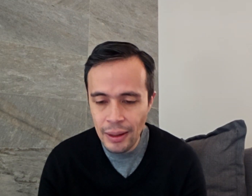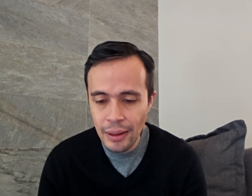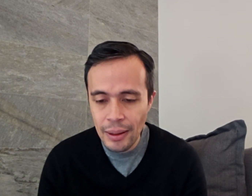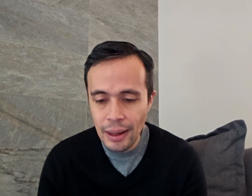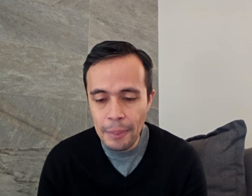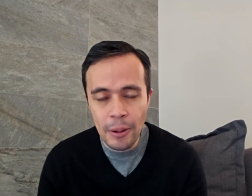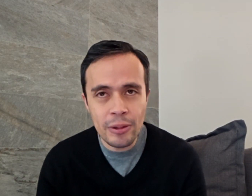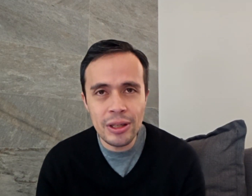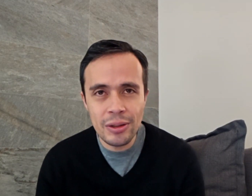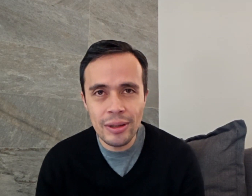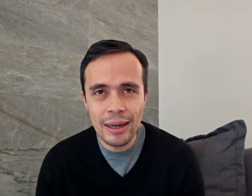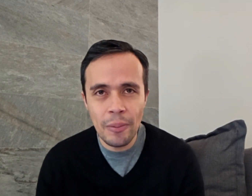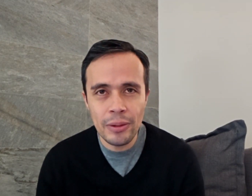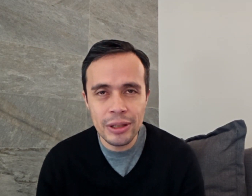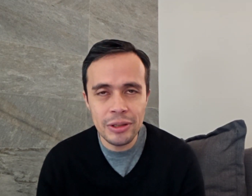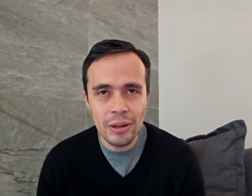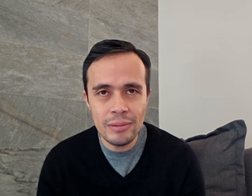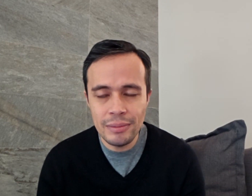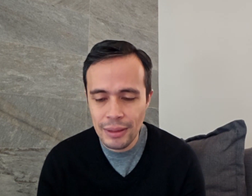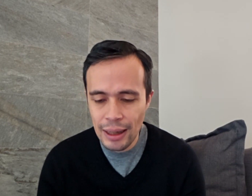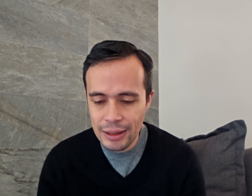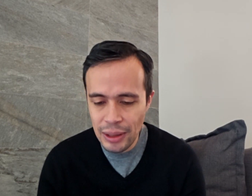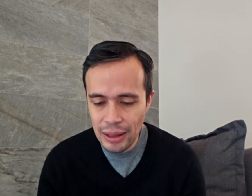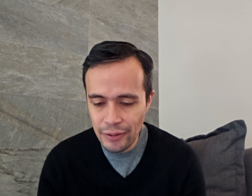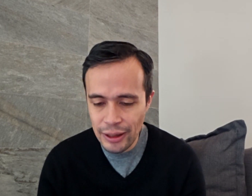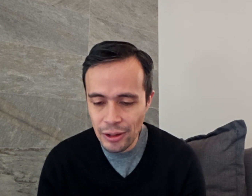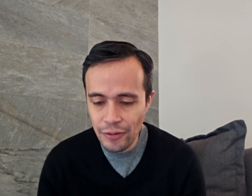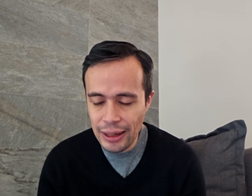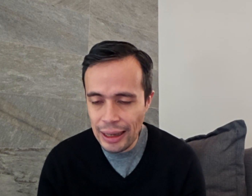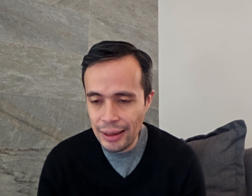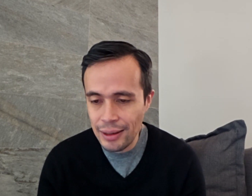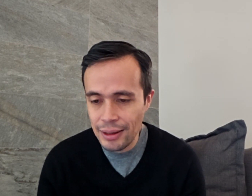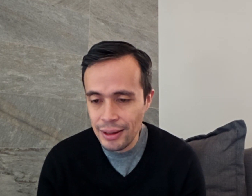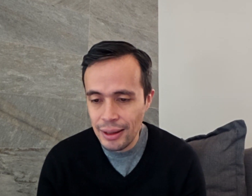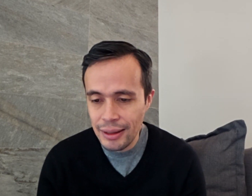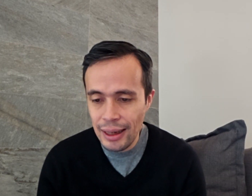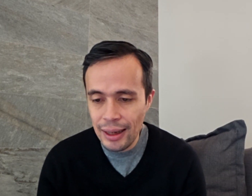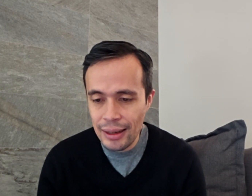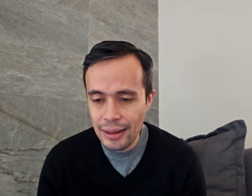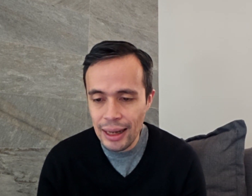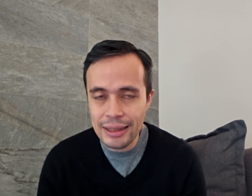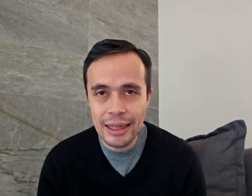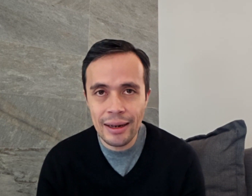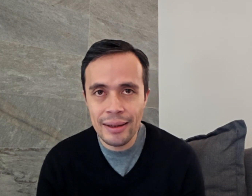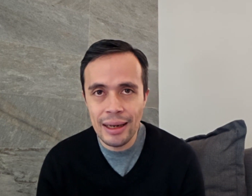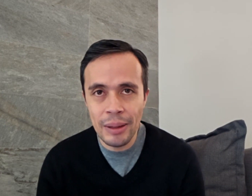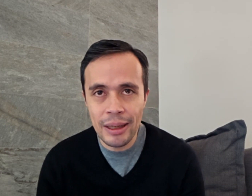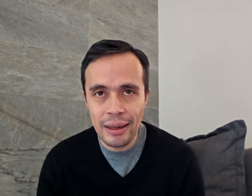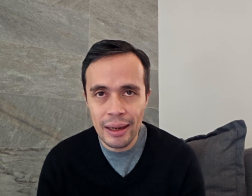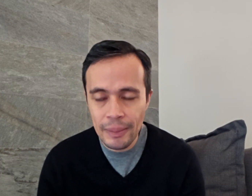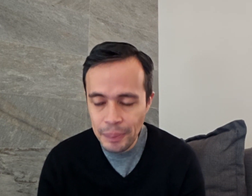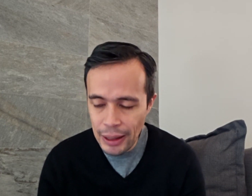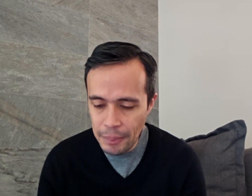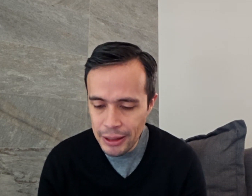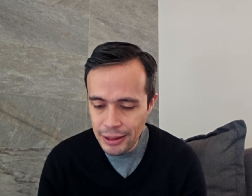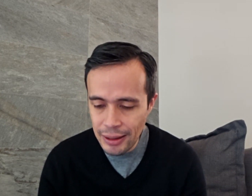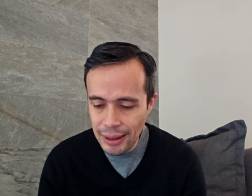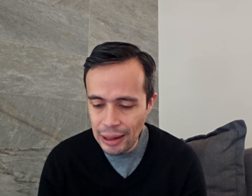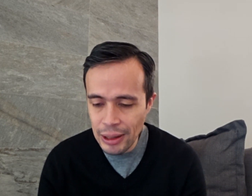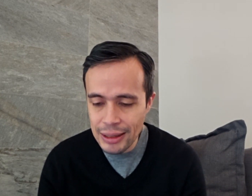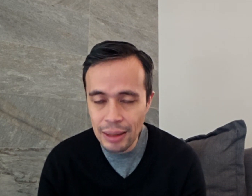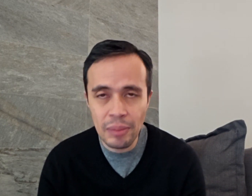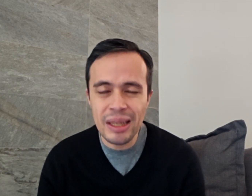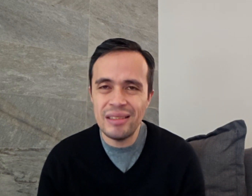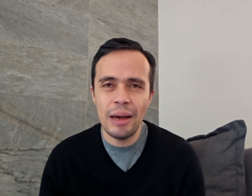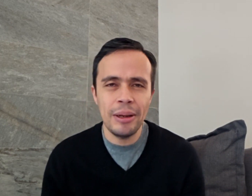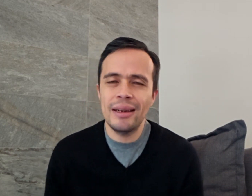México. A propósito de la oposición, hace una reflexión final ya al cierre de la mañanera de la presidenta